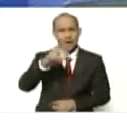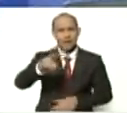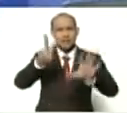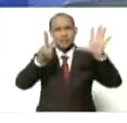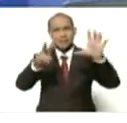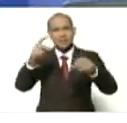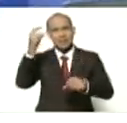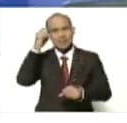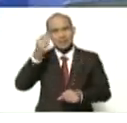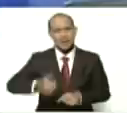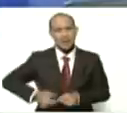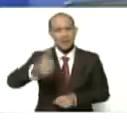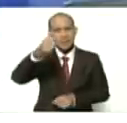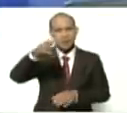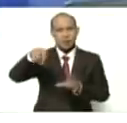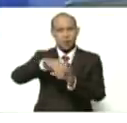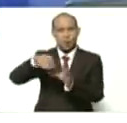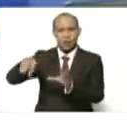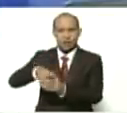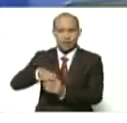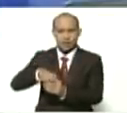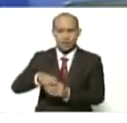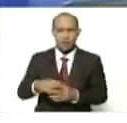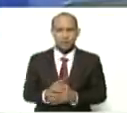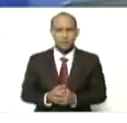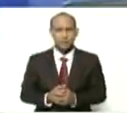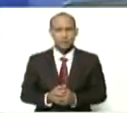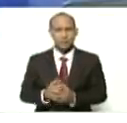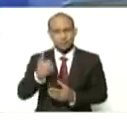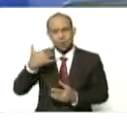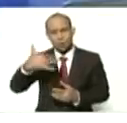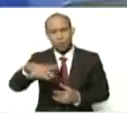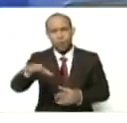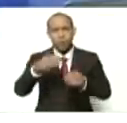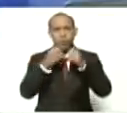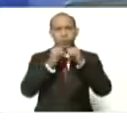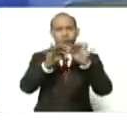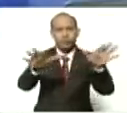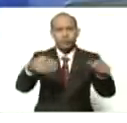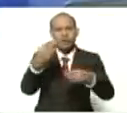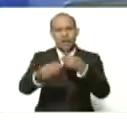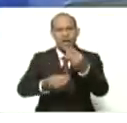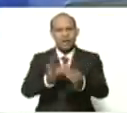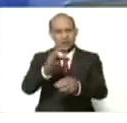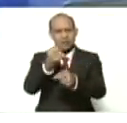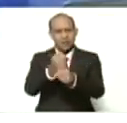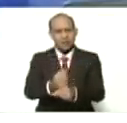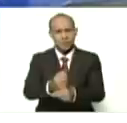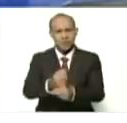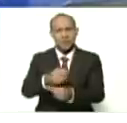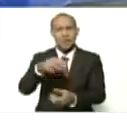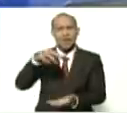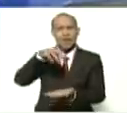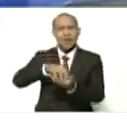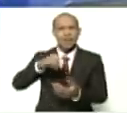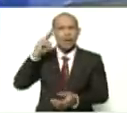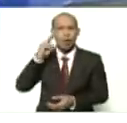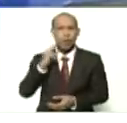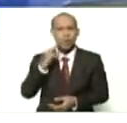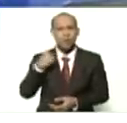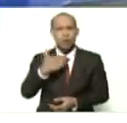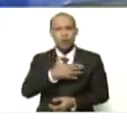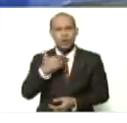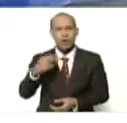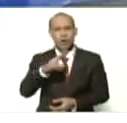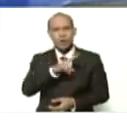más ya voy a anunciar que vamos a hacer y también en el estado bolívar yo quisiera que la vicepresidenta